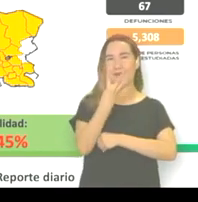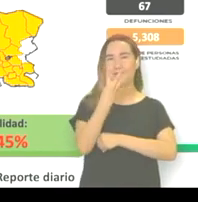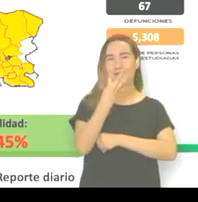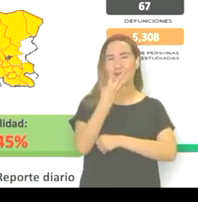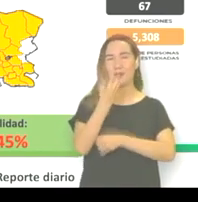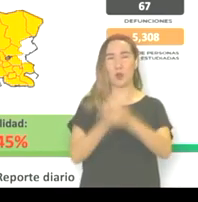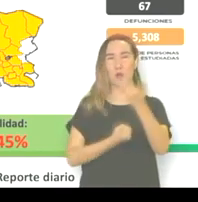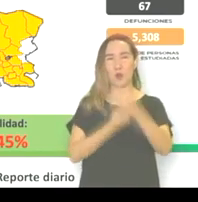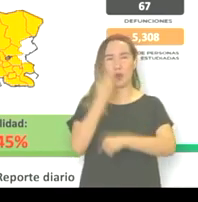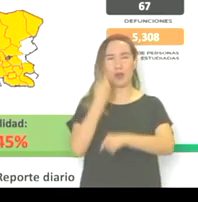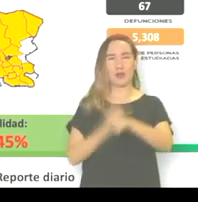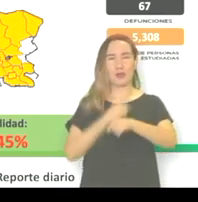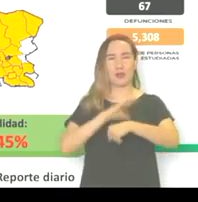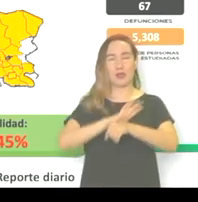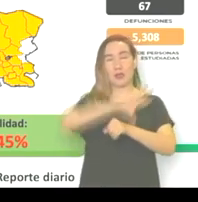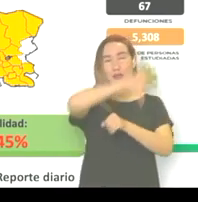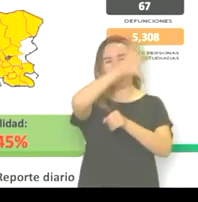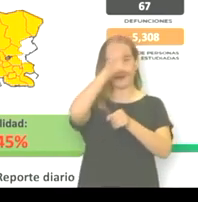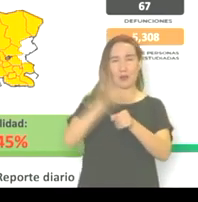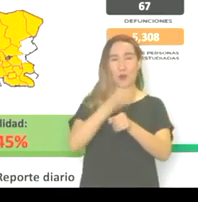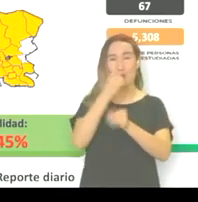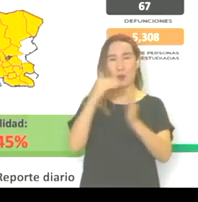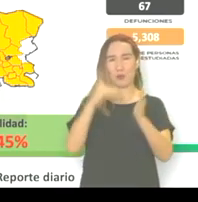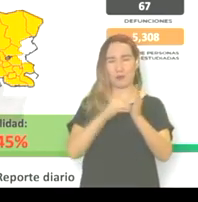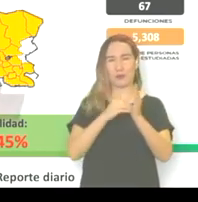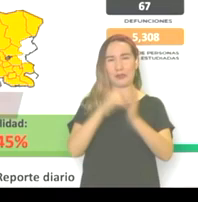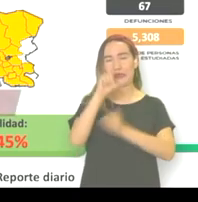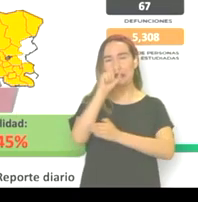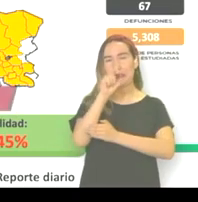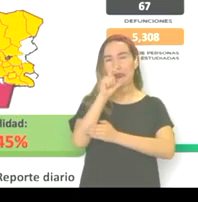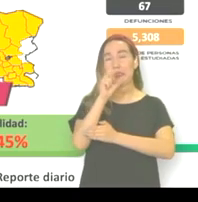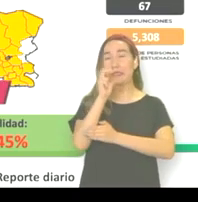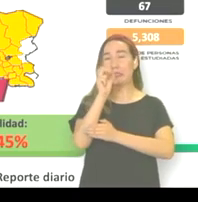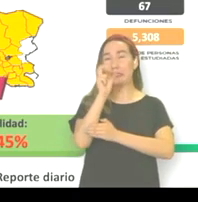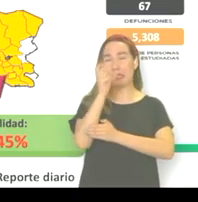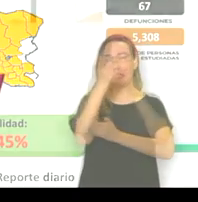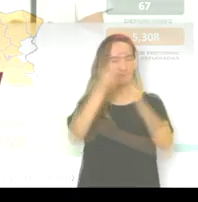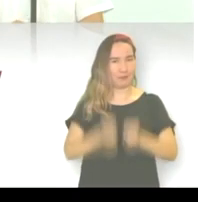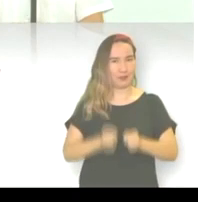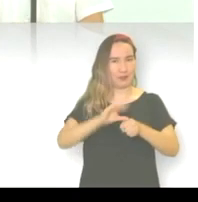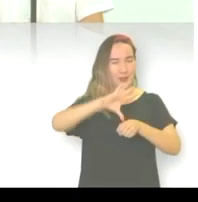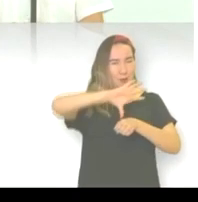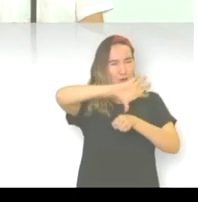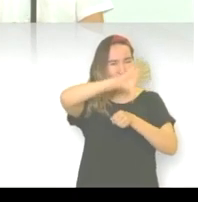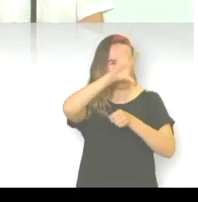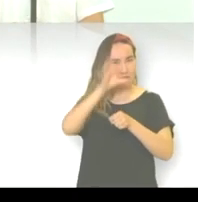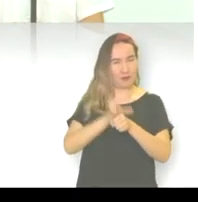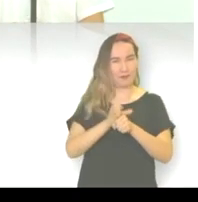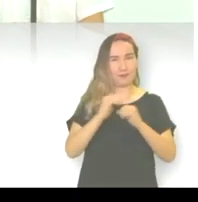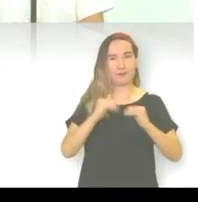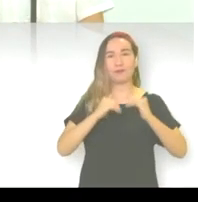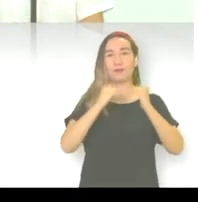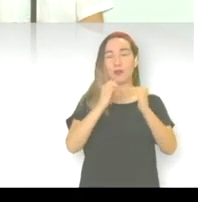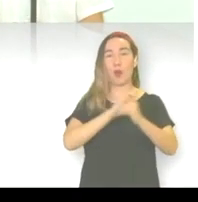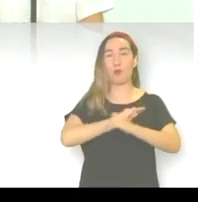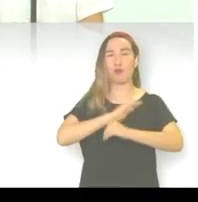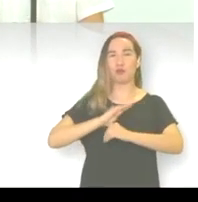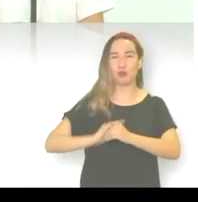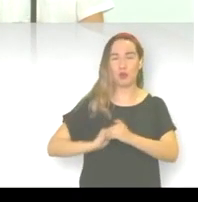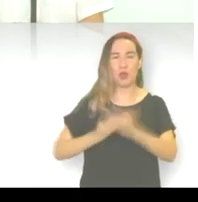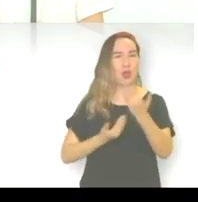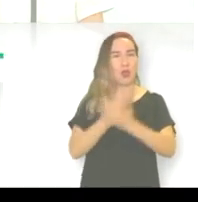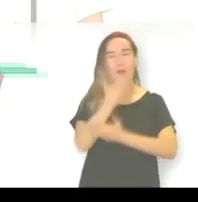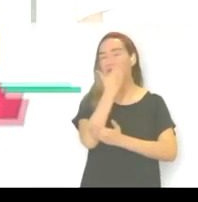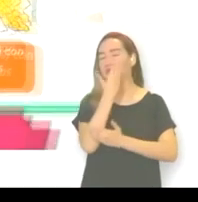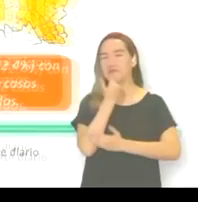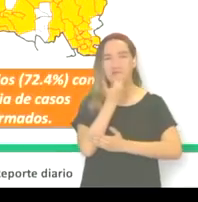manera que ya estamos en 1.039 casos a nivel estatal. Y bueno, señalamos que no hay municipios nuevos en